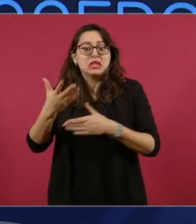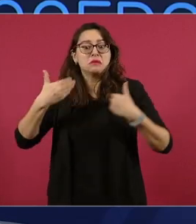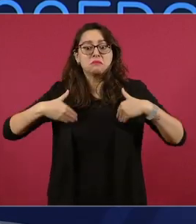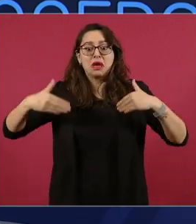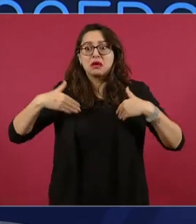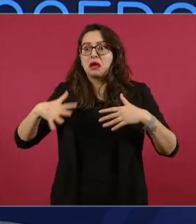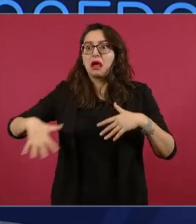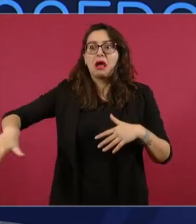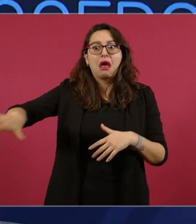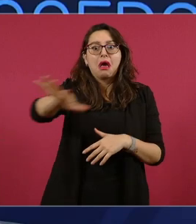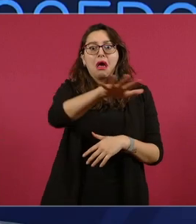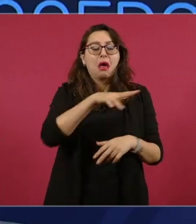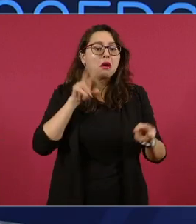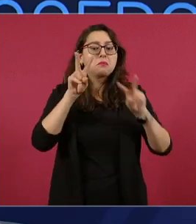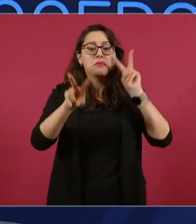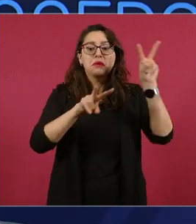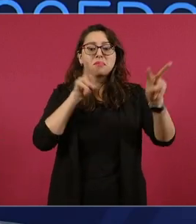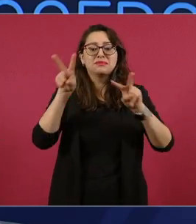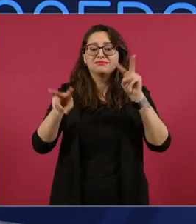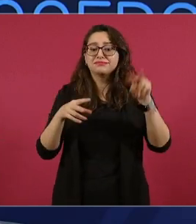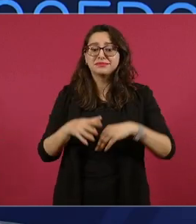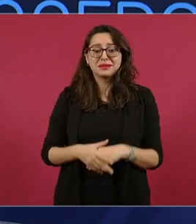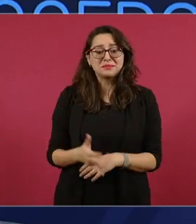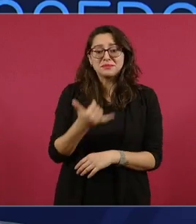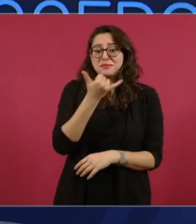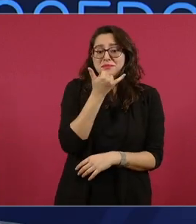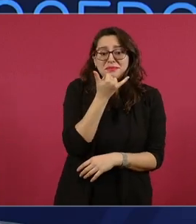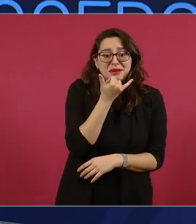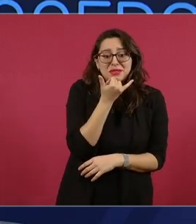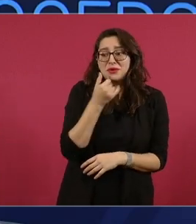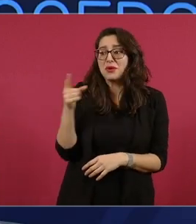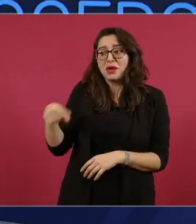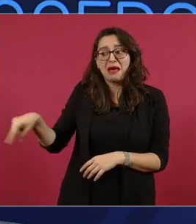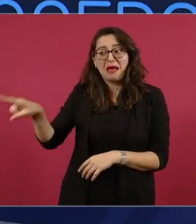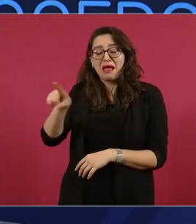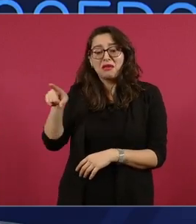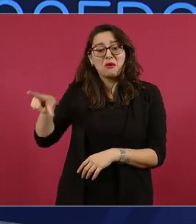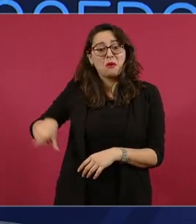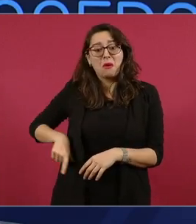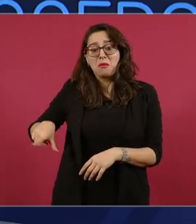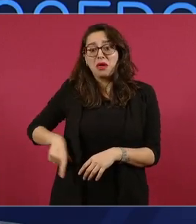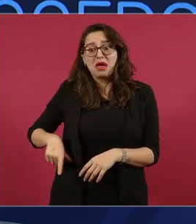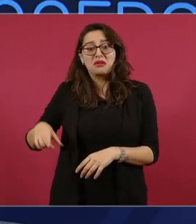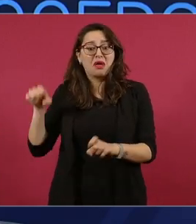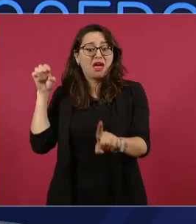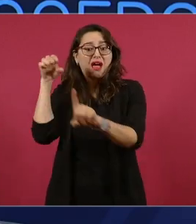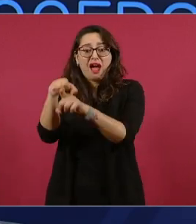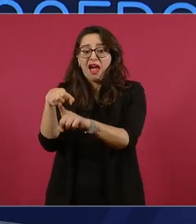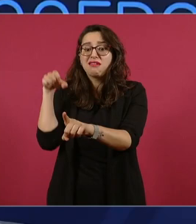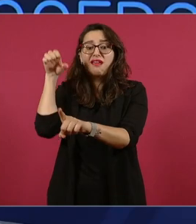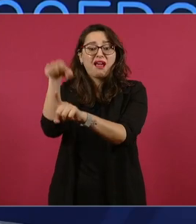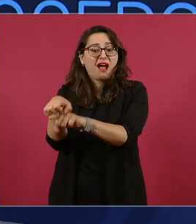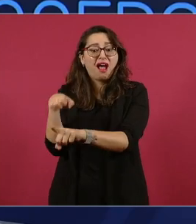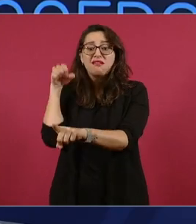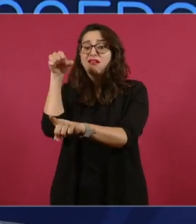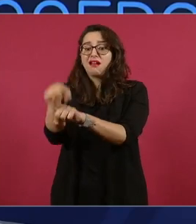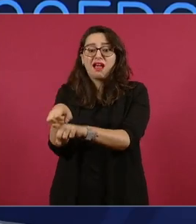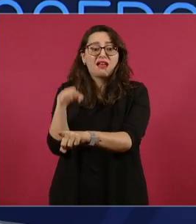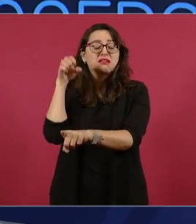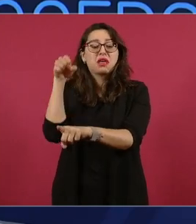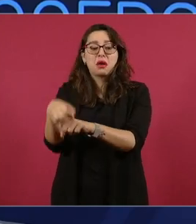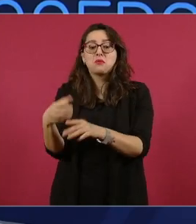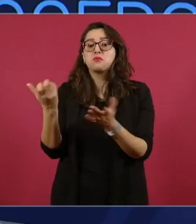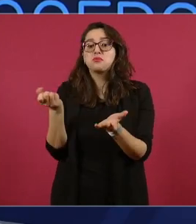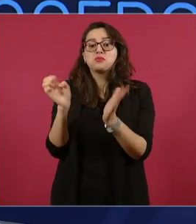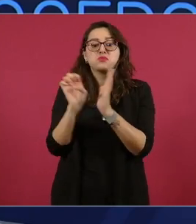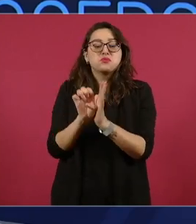No, presidente. Le digo que lo entrampan, presidente. ¿Mentiras como cuáles? Pues